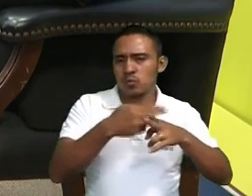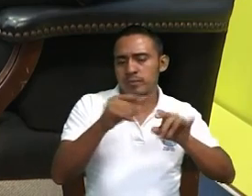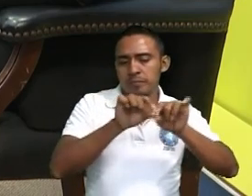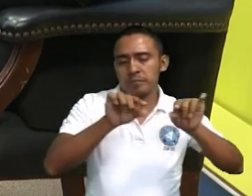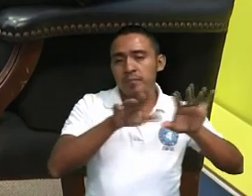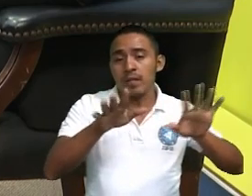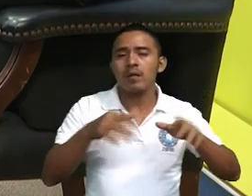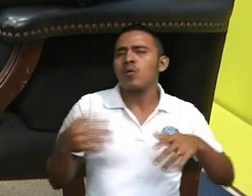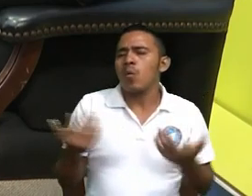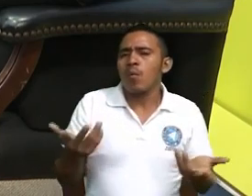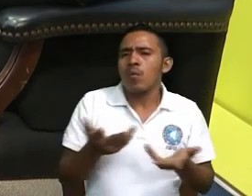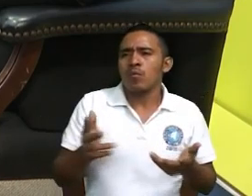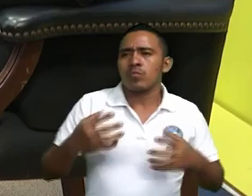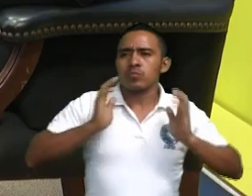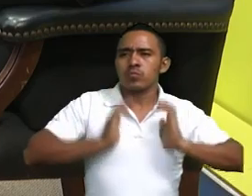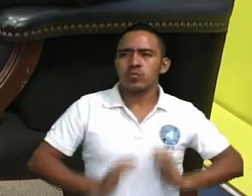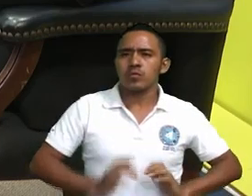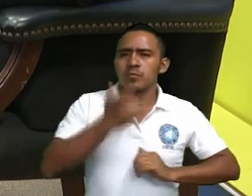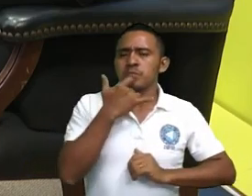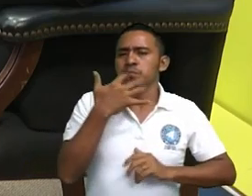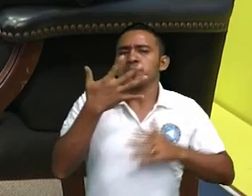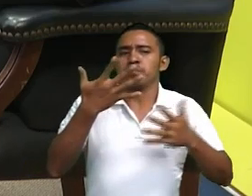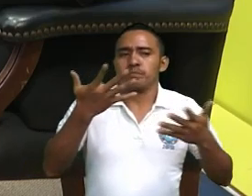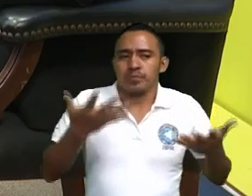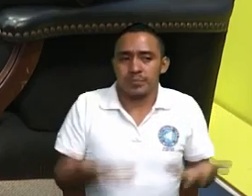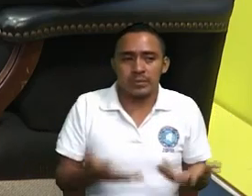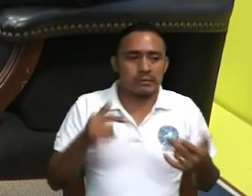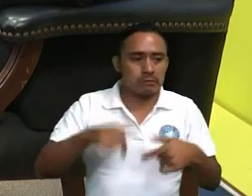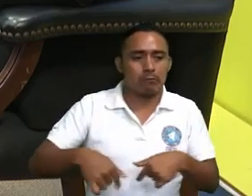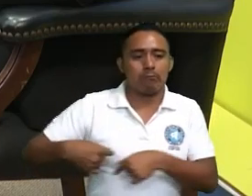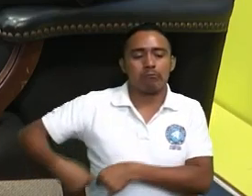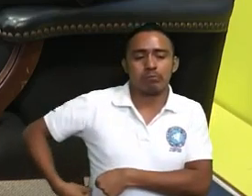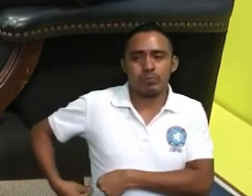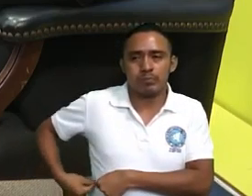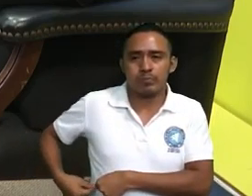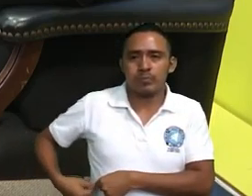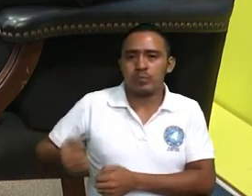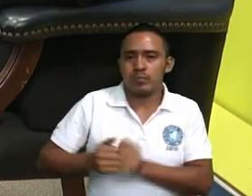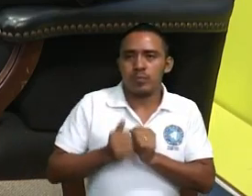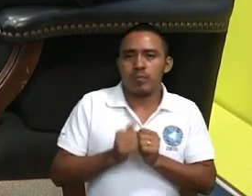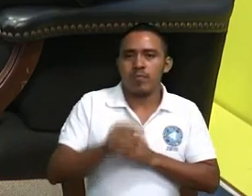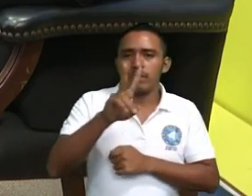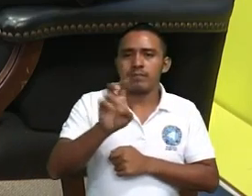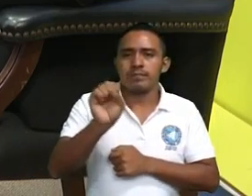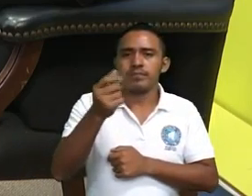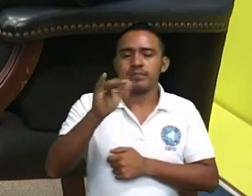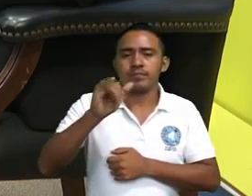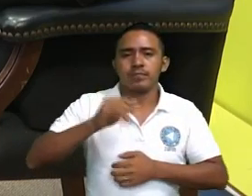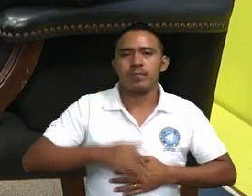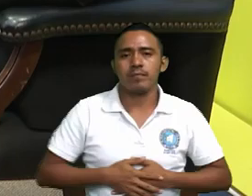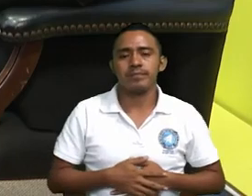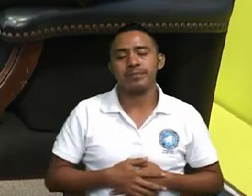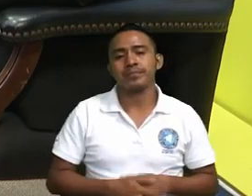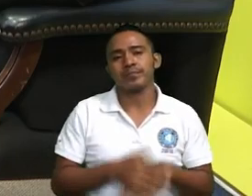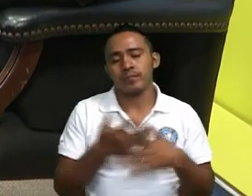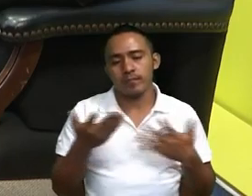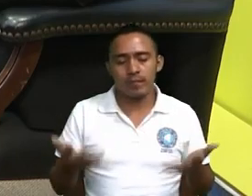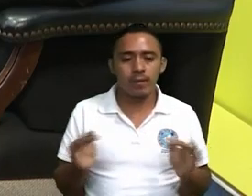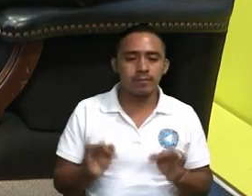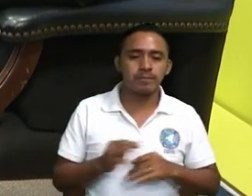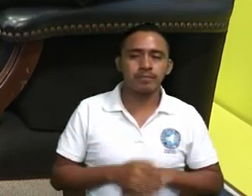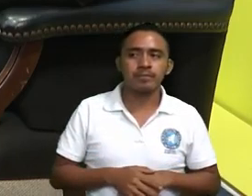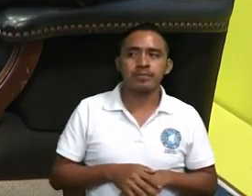nuestro cuerpo? ¿Y qué es lo, por qué se origina esta trastornos en la vesícula? Bueno, en términos generales, los